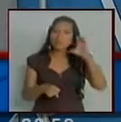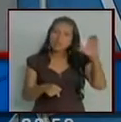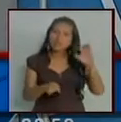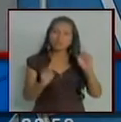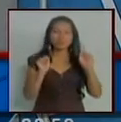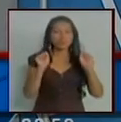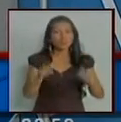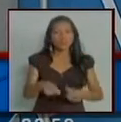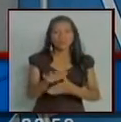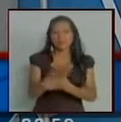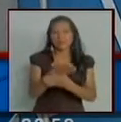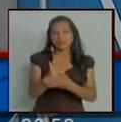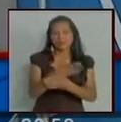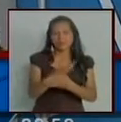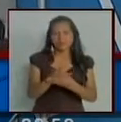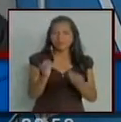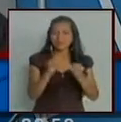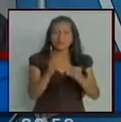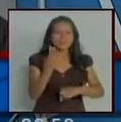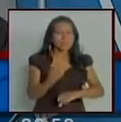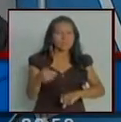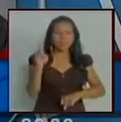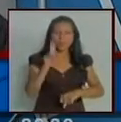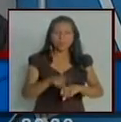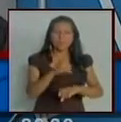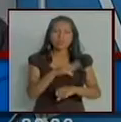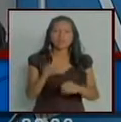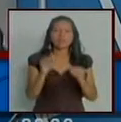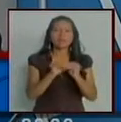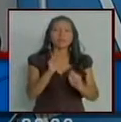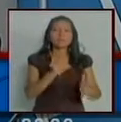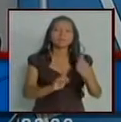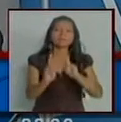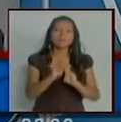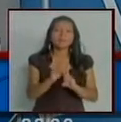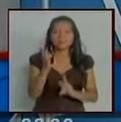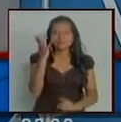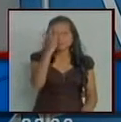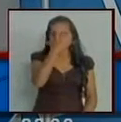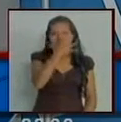poder compartir de la forma más natural y amplia posible con la gente. Qué cosa más bella.